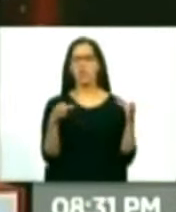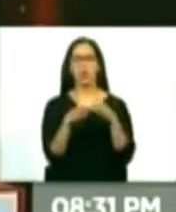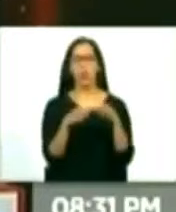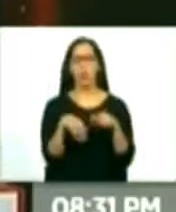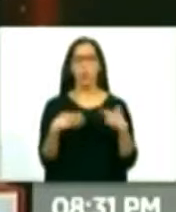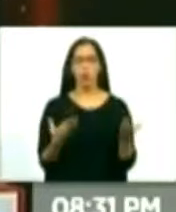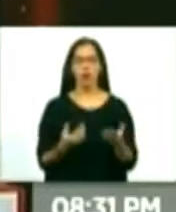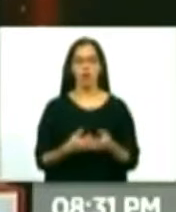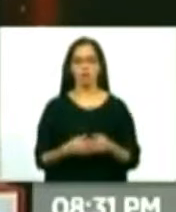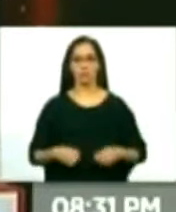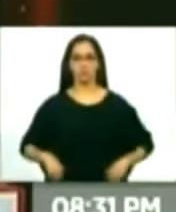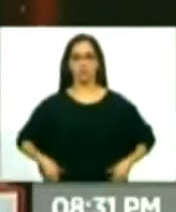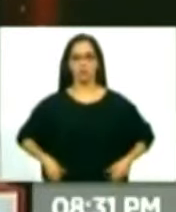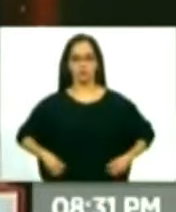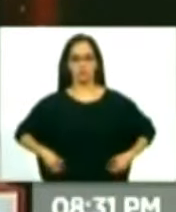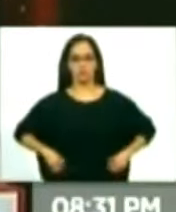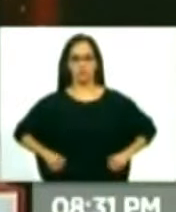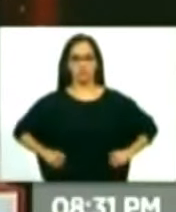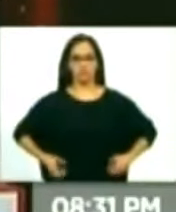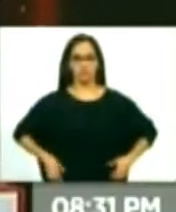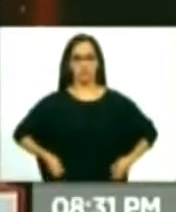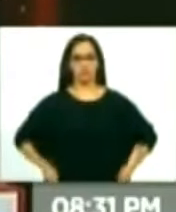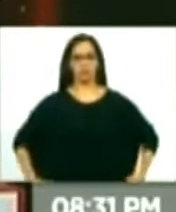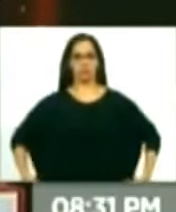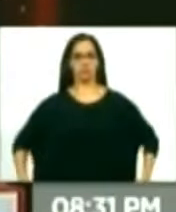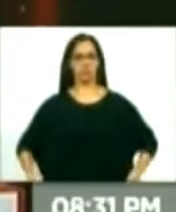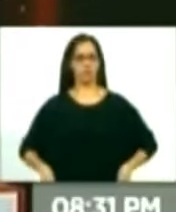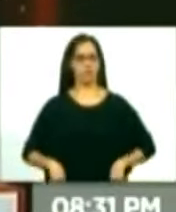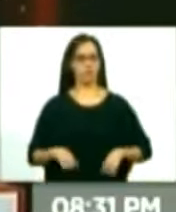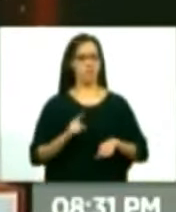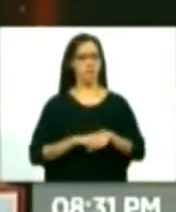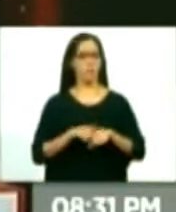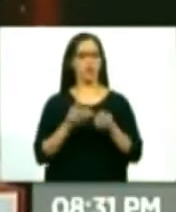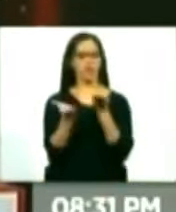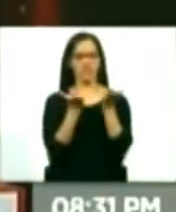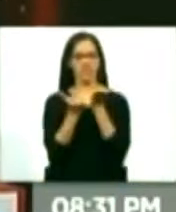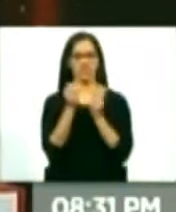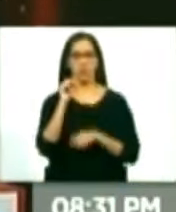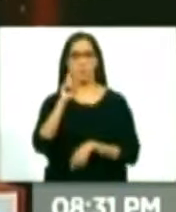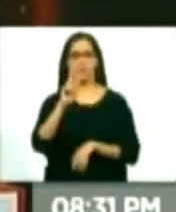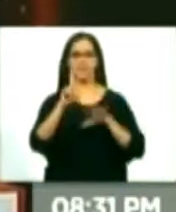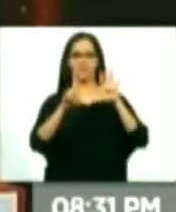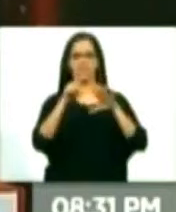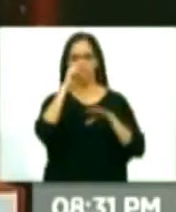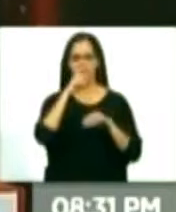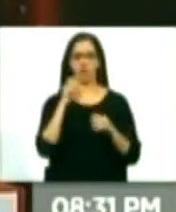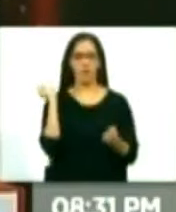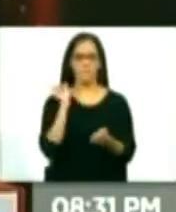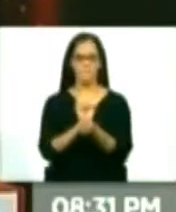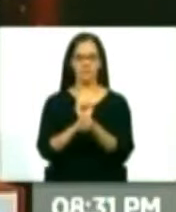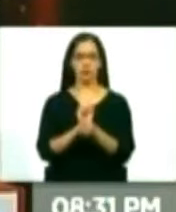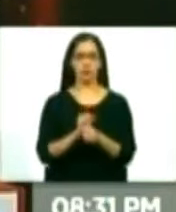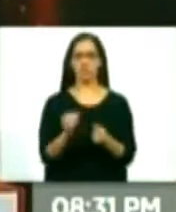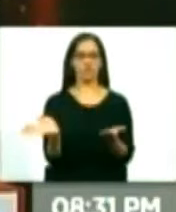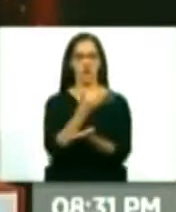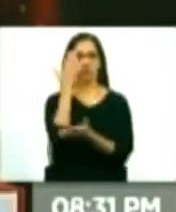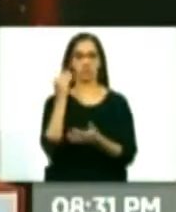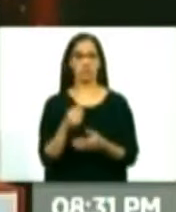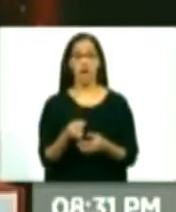en el UFAN, tiempo de servicio, 4 años, bueno, tiene 27 años de prisión, fuera aquí. Así los